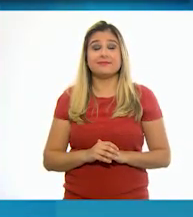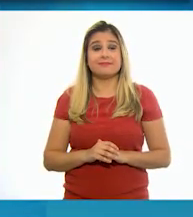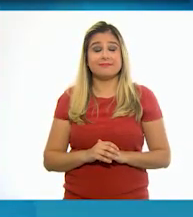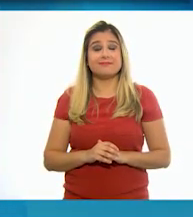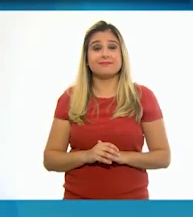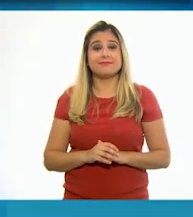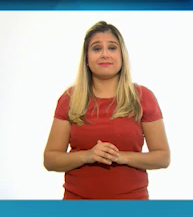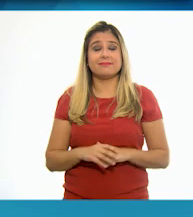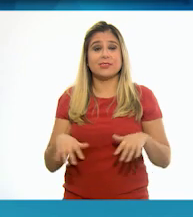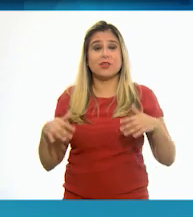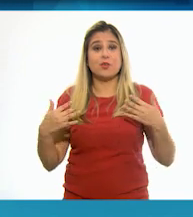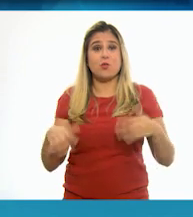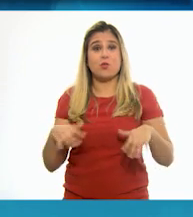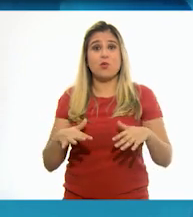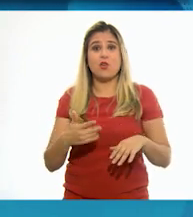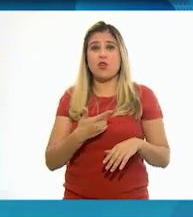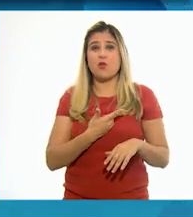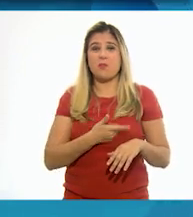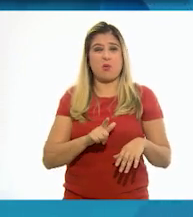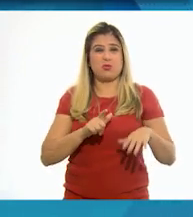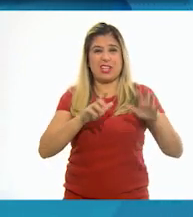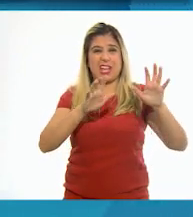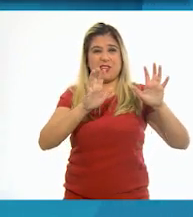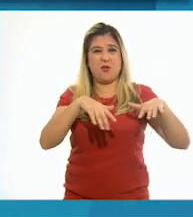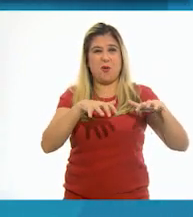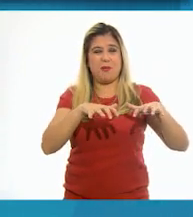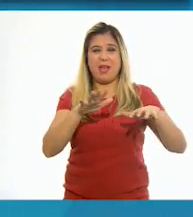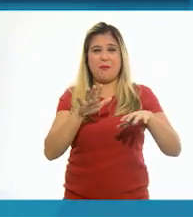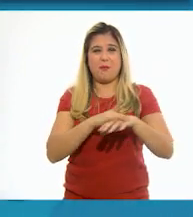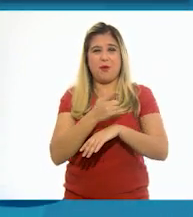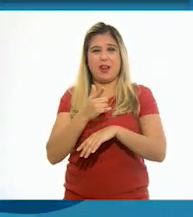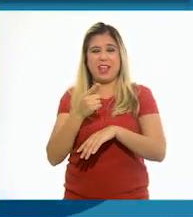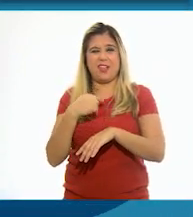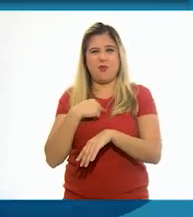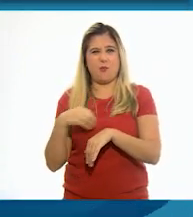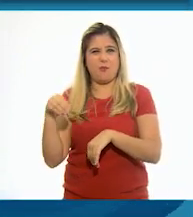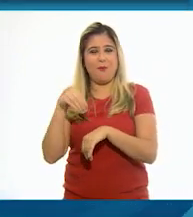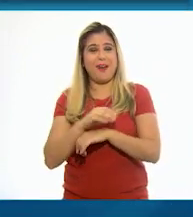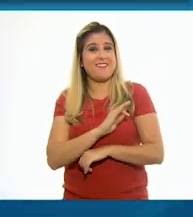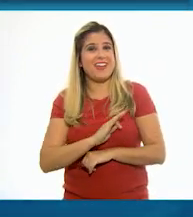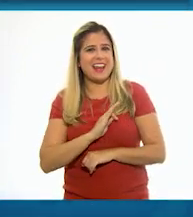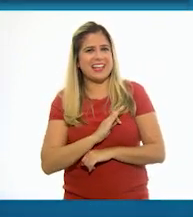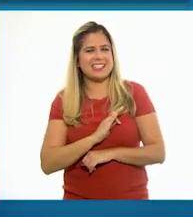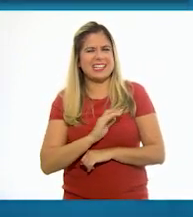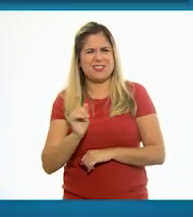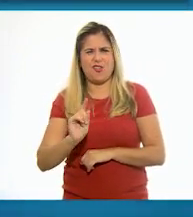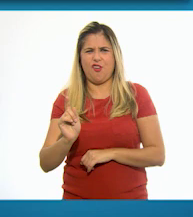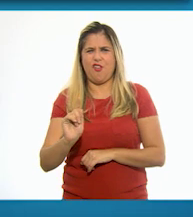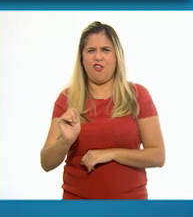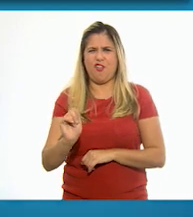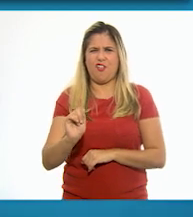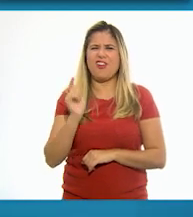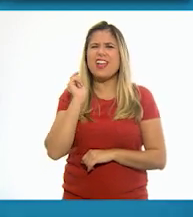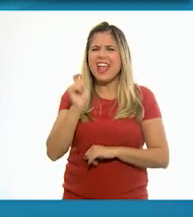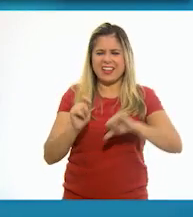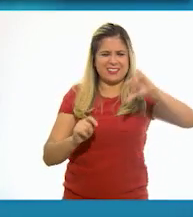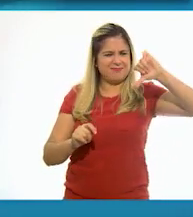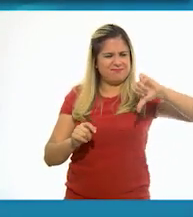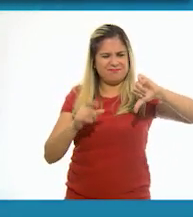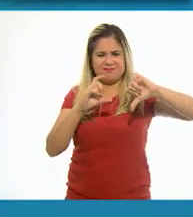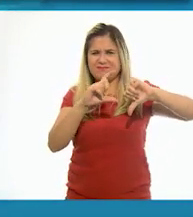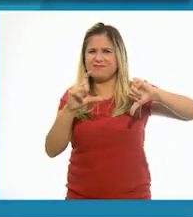¡Uy! No, me gusta que llueva porque me pone feliz. No, no es cierto, no sé qué quiere decir